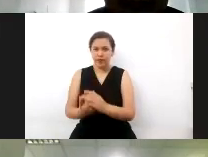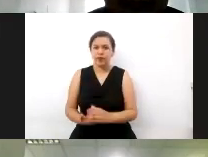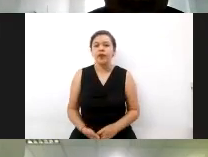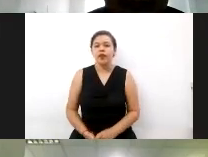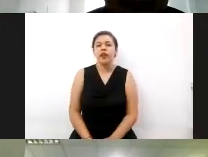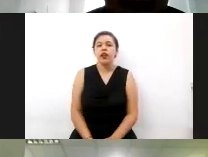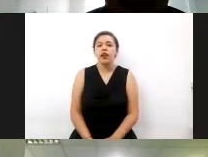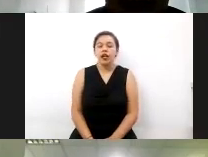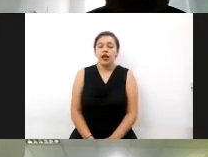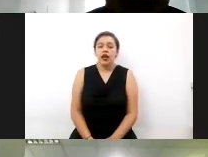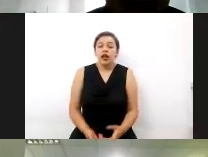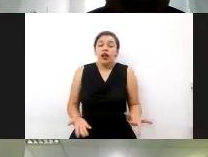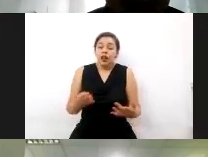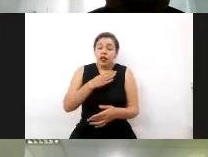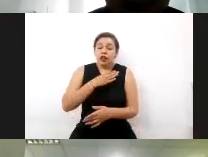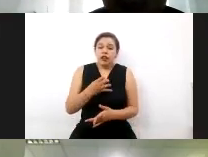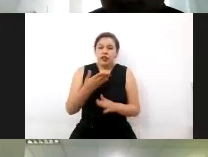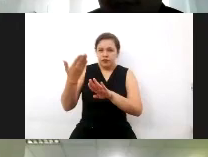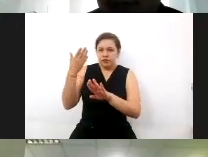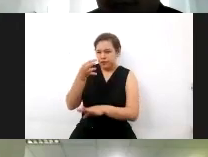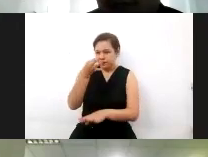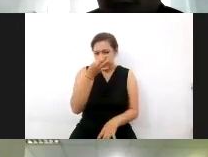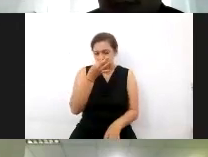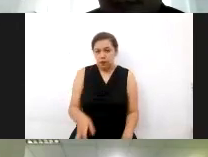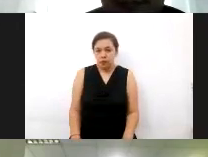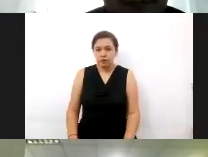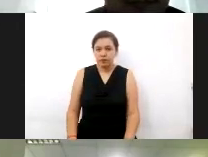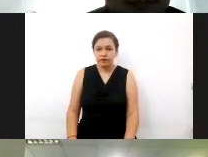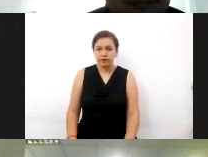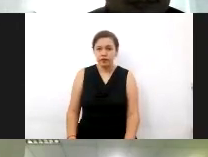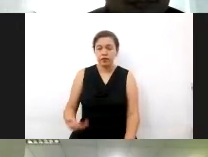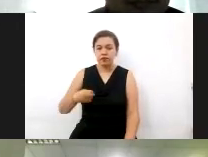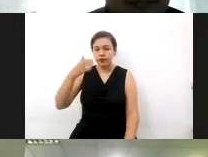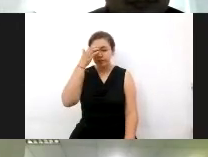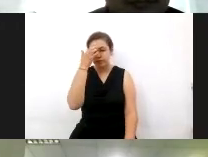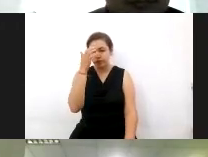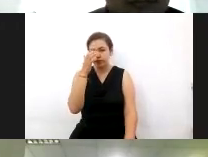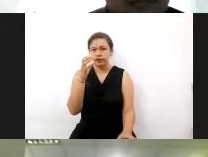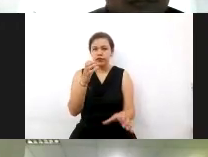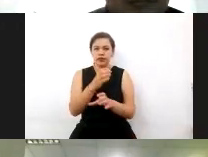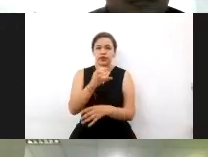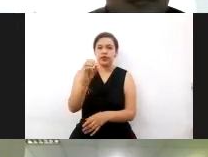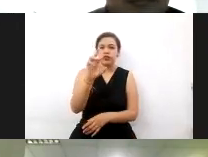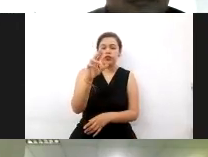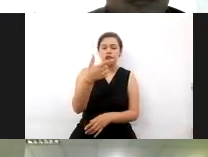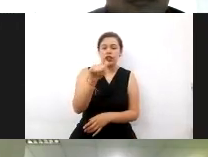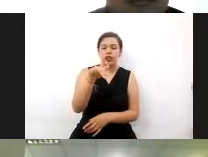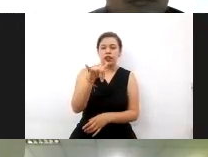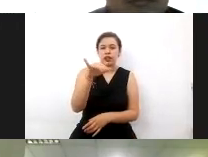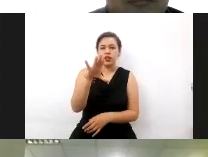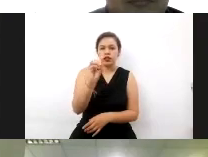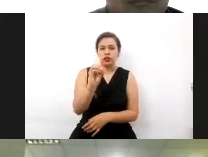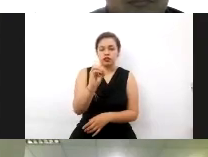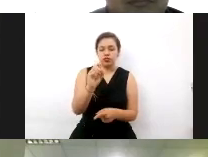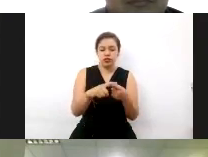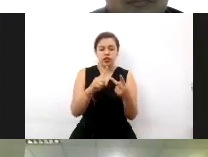Bueno. Hace un momento les mencionaba que nosotros conocemos los residuos orgánicos y los